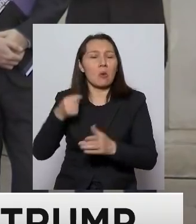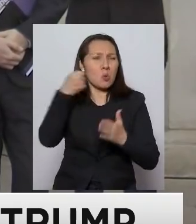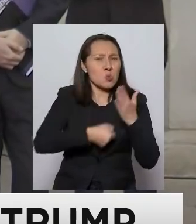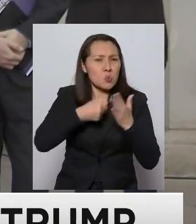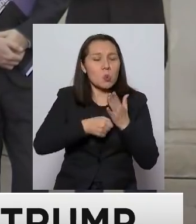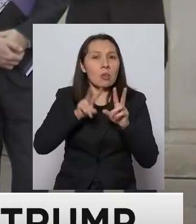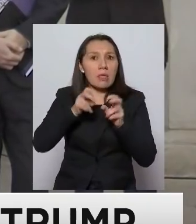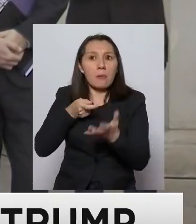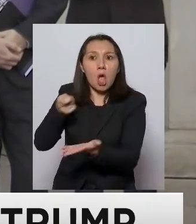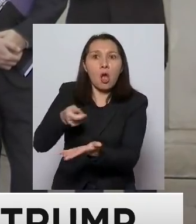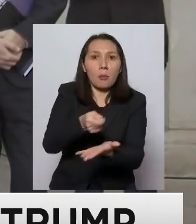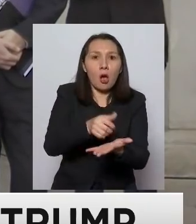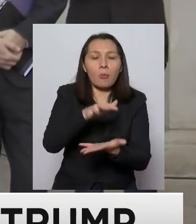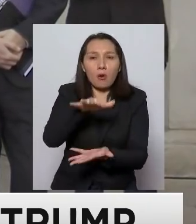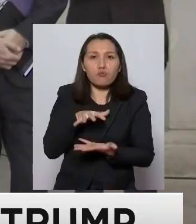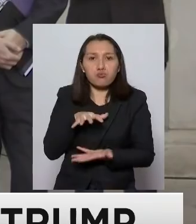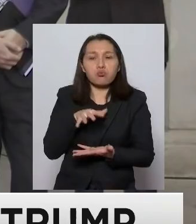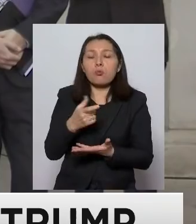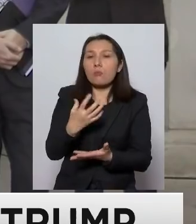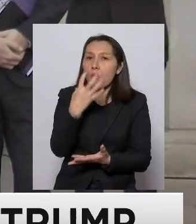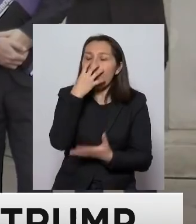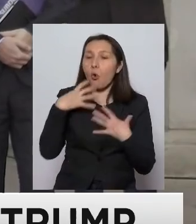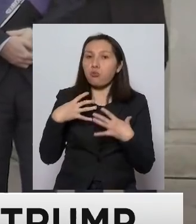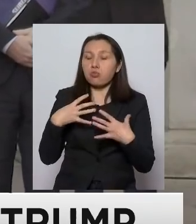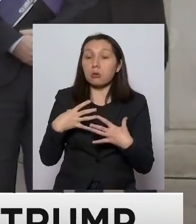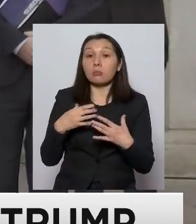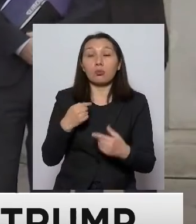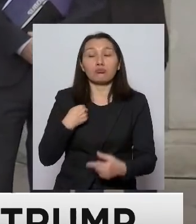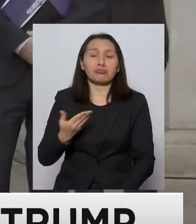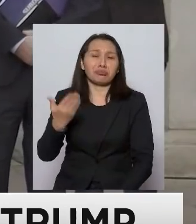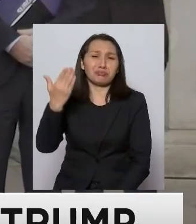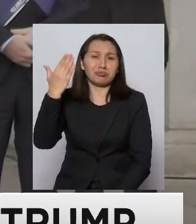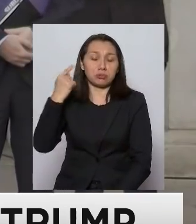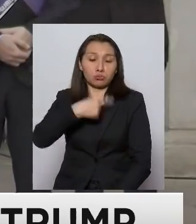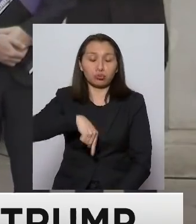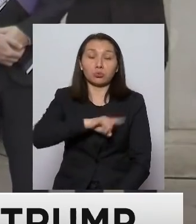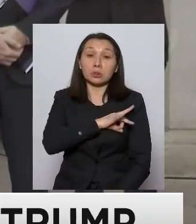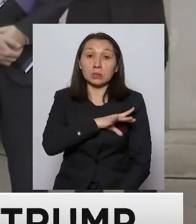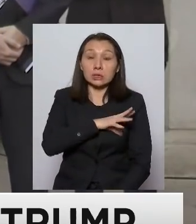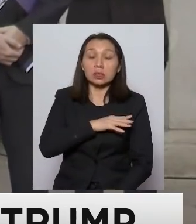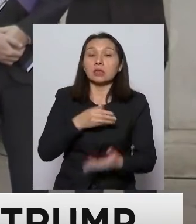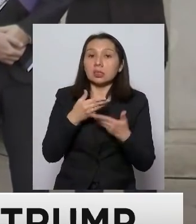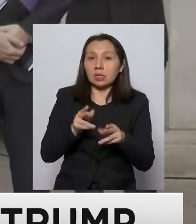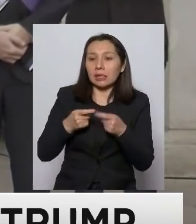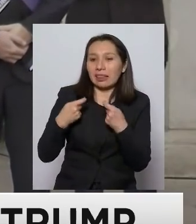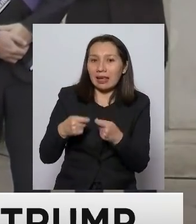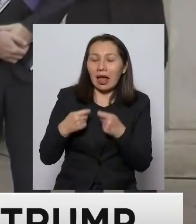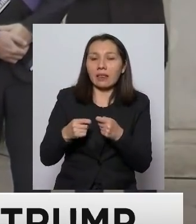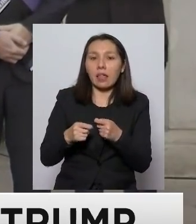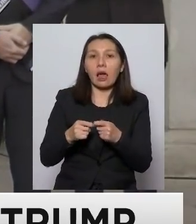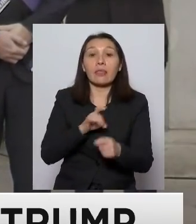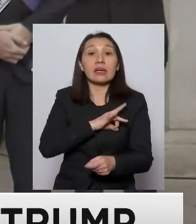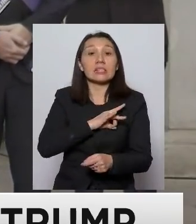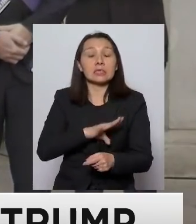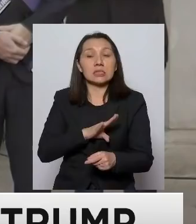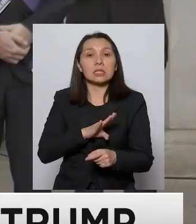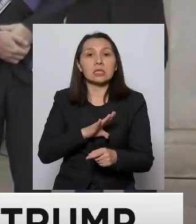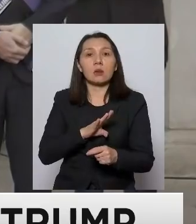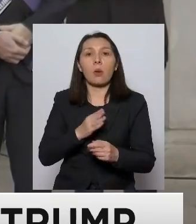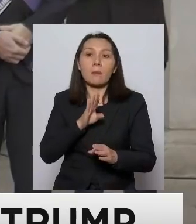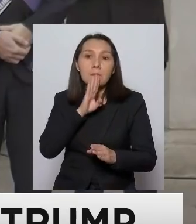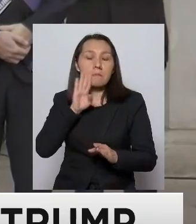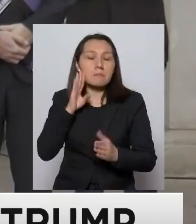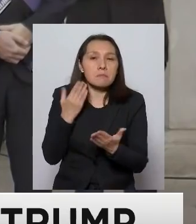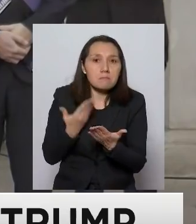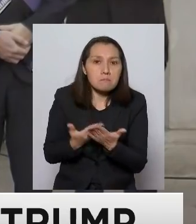por los ventiladores mecánicos, nosotros desde hace ya mucho tiempo estamos tratando de poner a Chile en una posición de